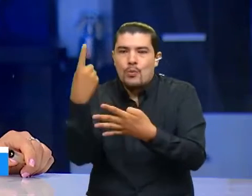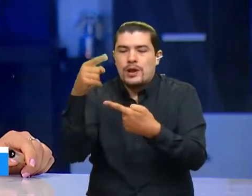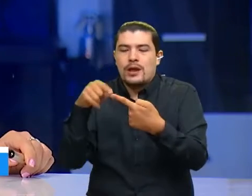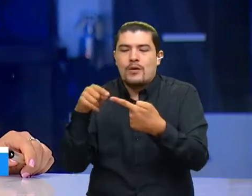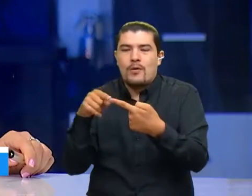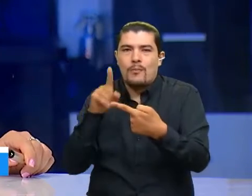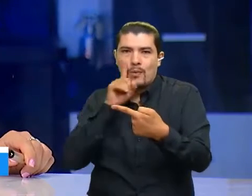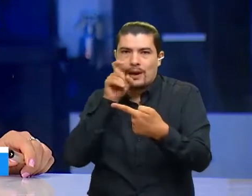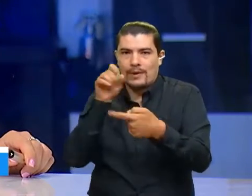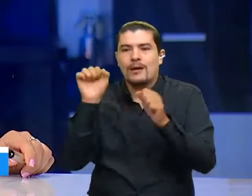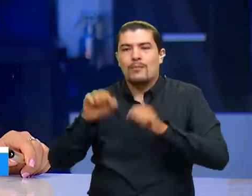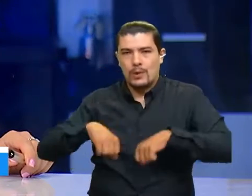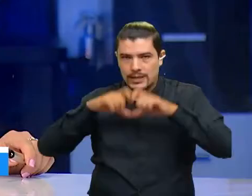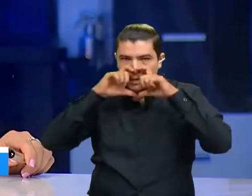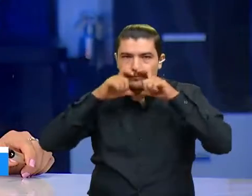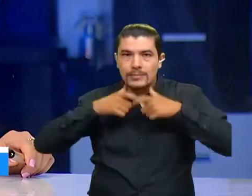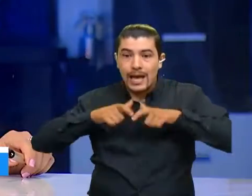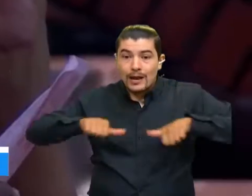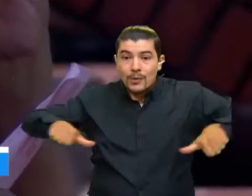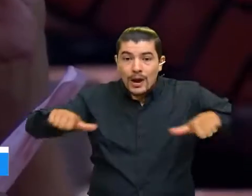levanta esta medida.